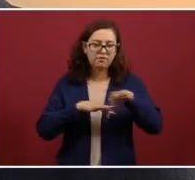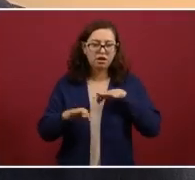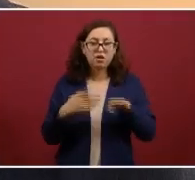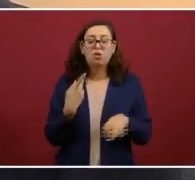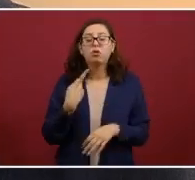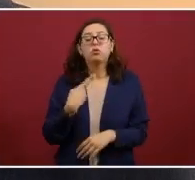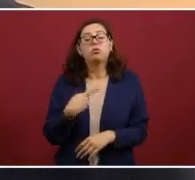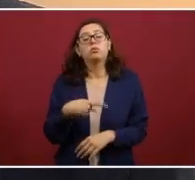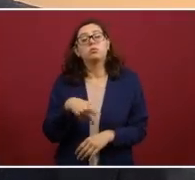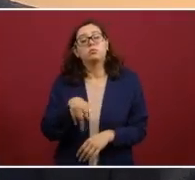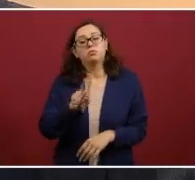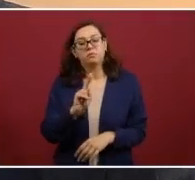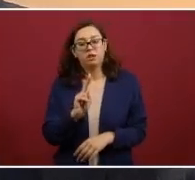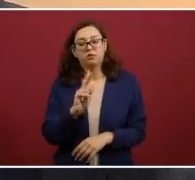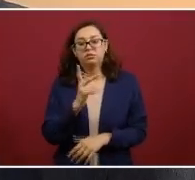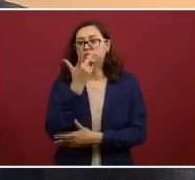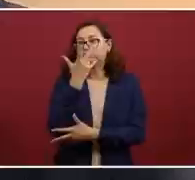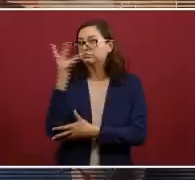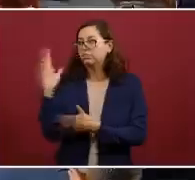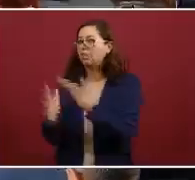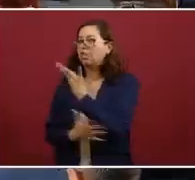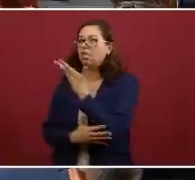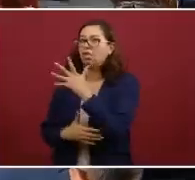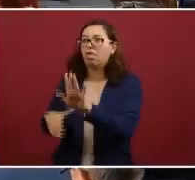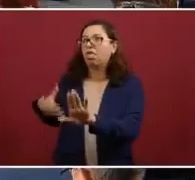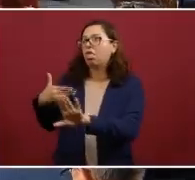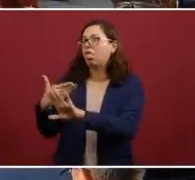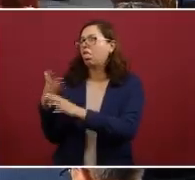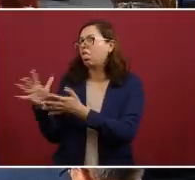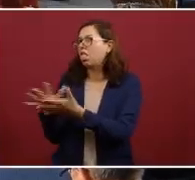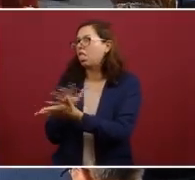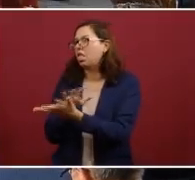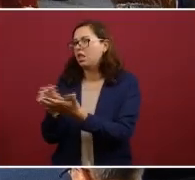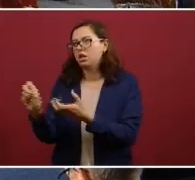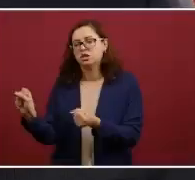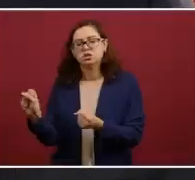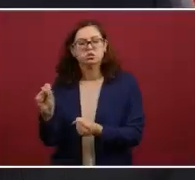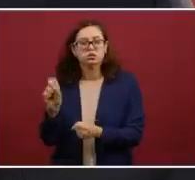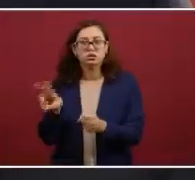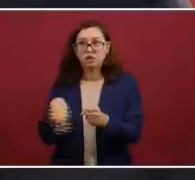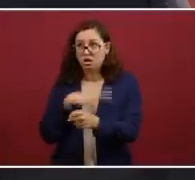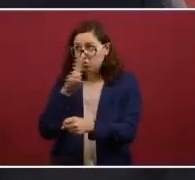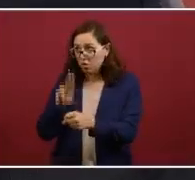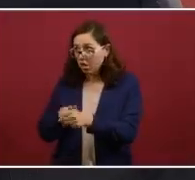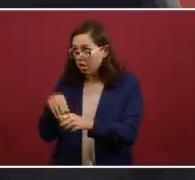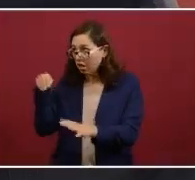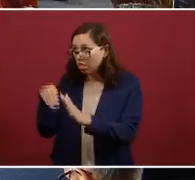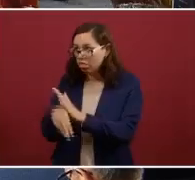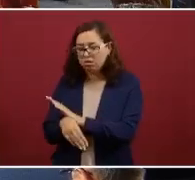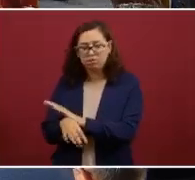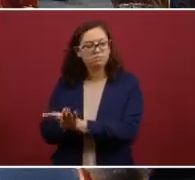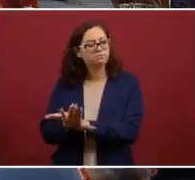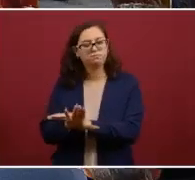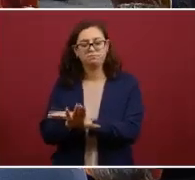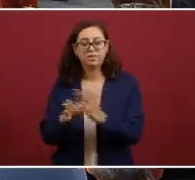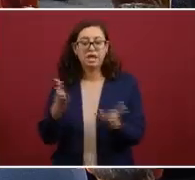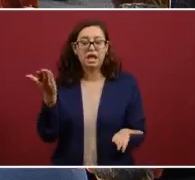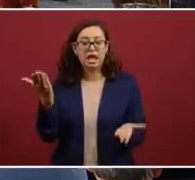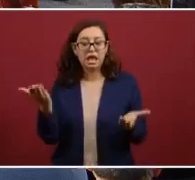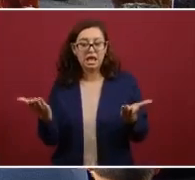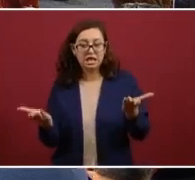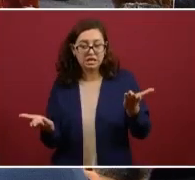pero no destruir la naturaleza. Ese es el equilibrio. ¿Algún plan